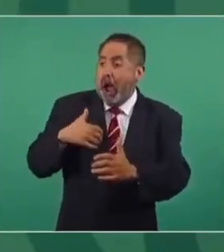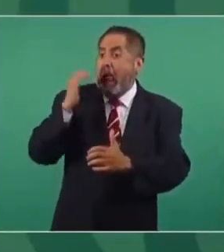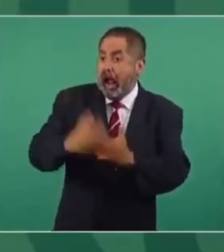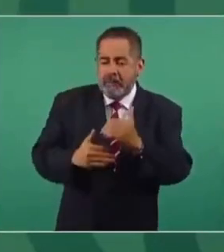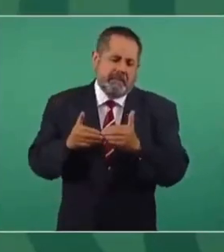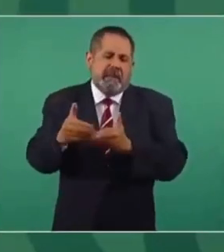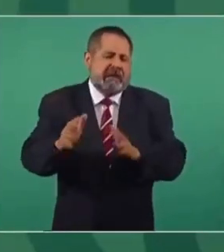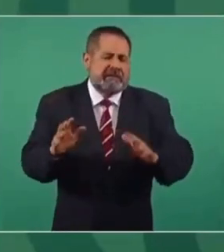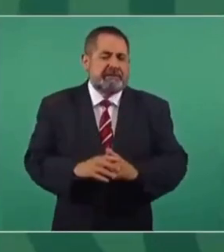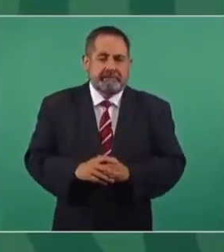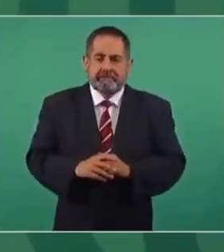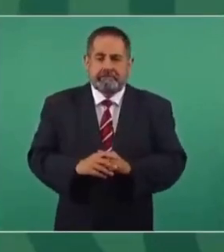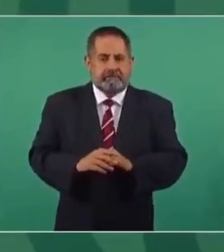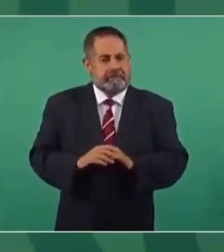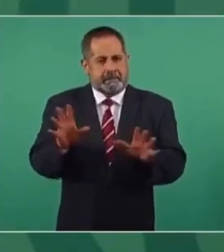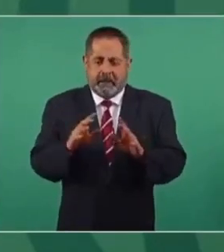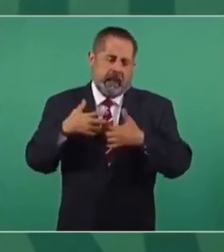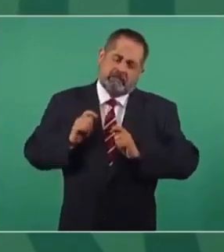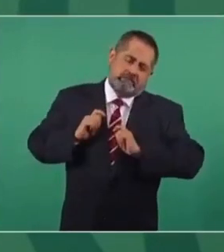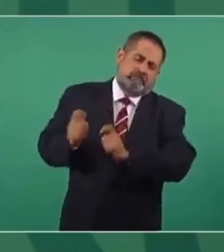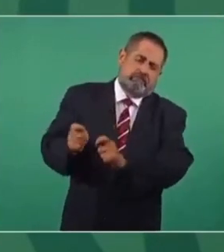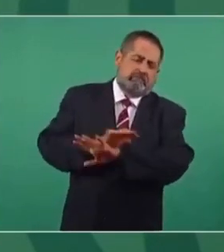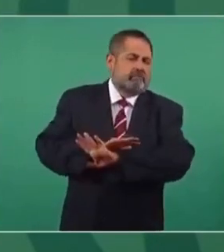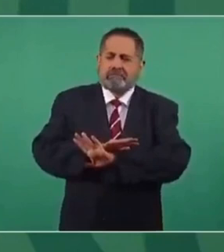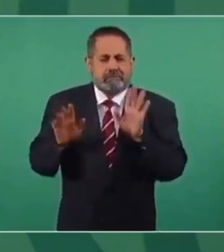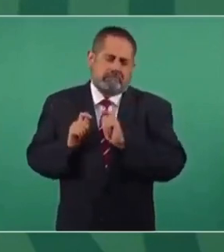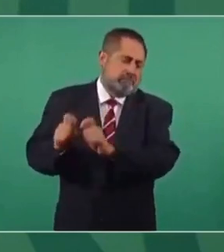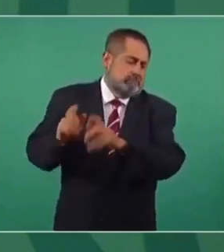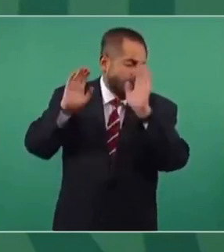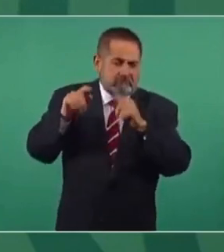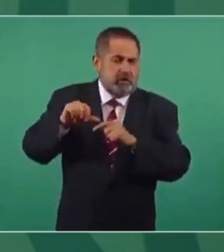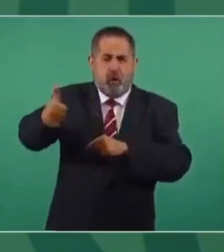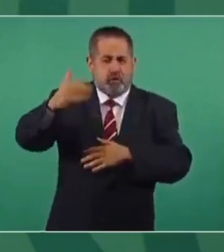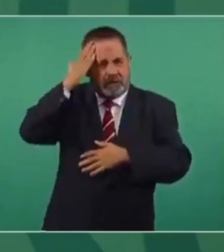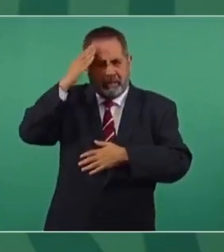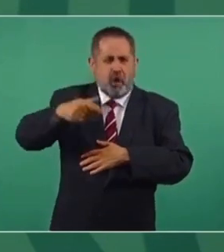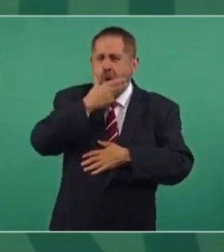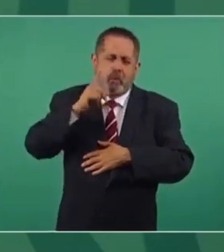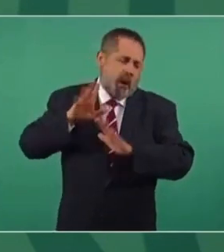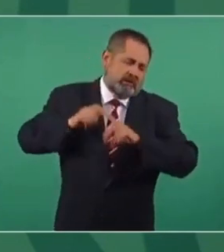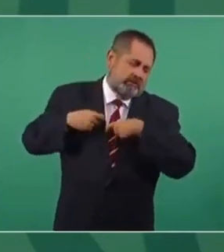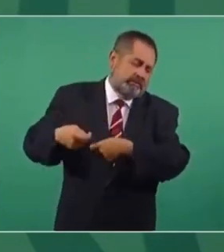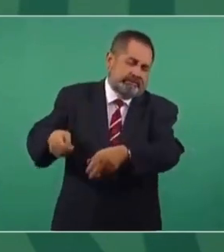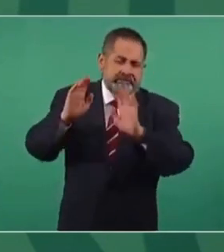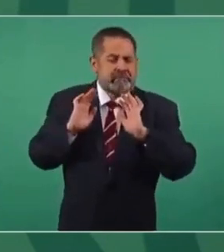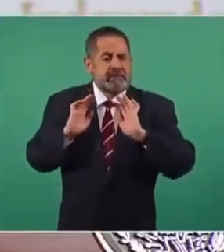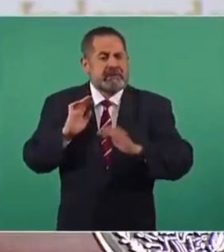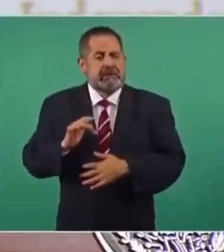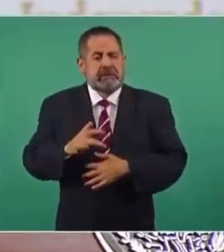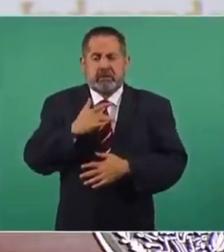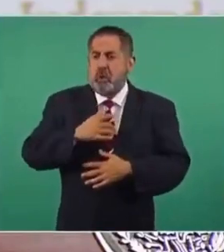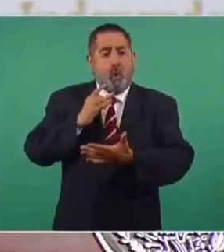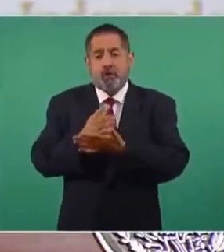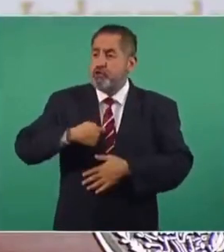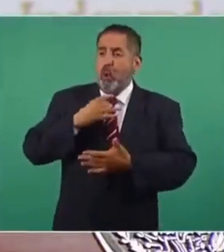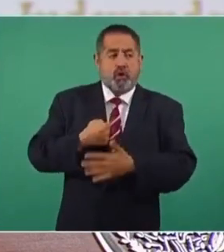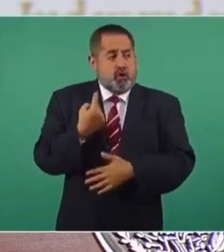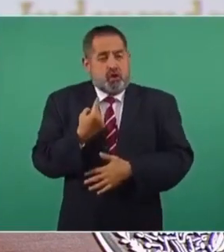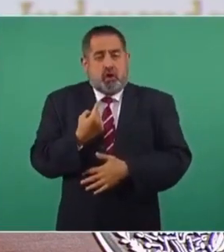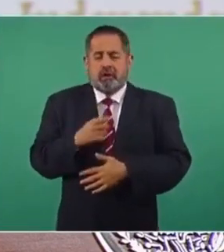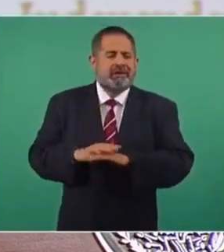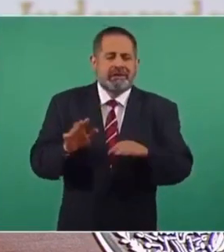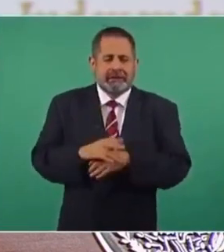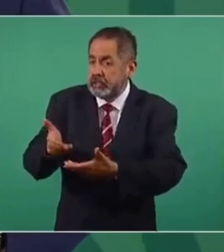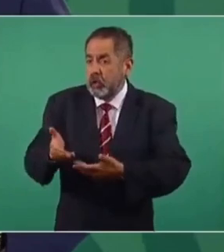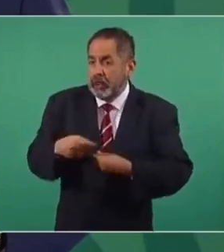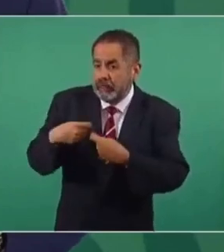terminemos. Y ya entregar la estafeta a otros dirigentes, mujeres, hombres. No sentirnos insustituibles y no tener